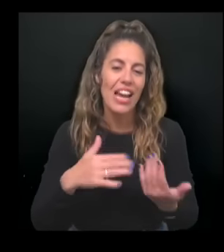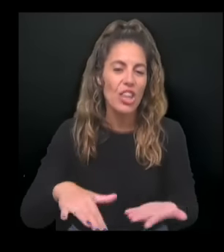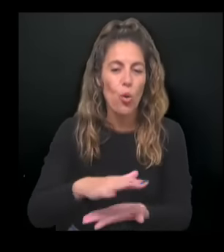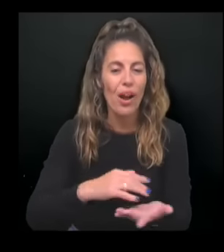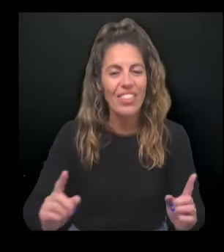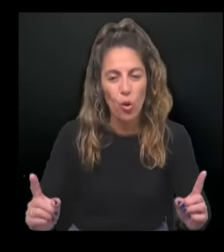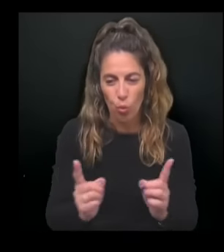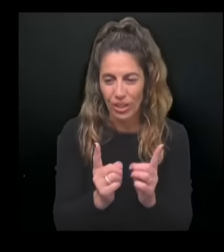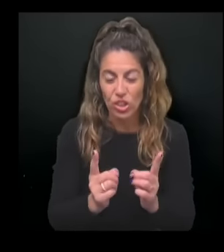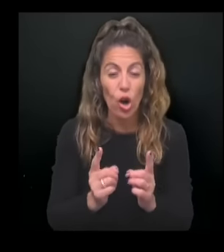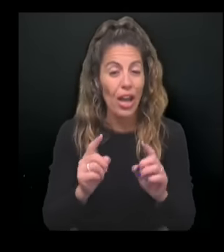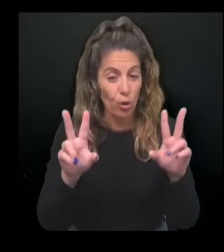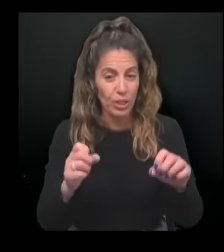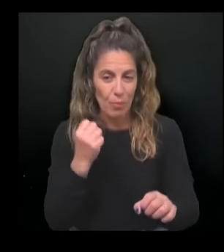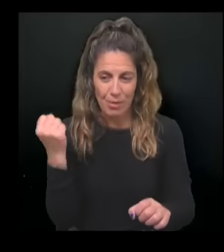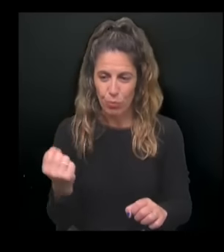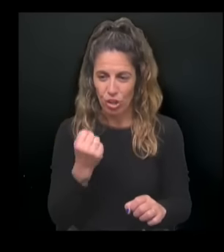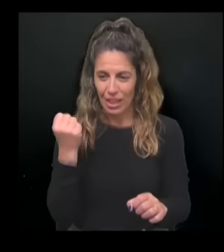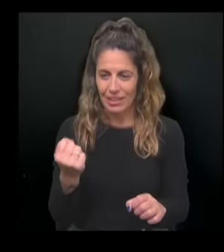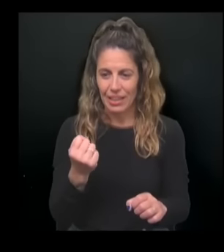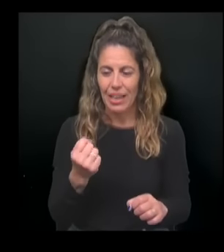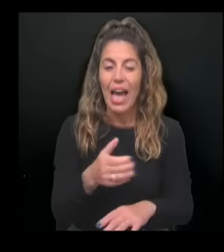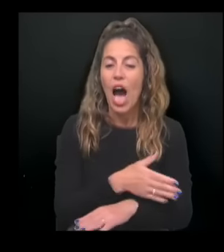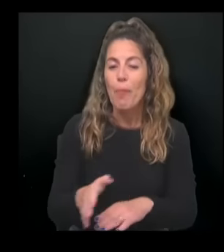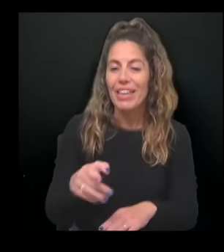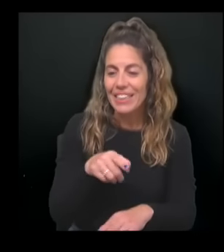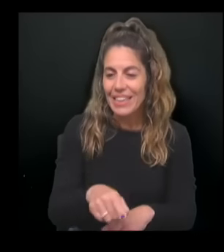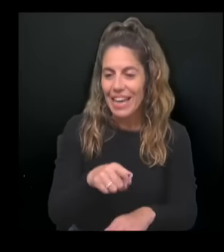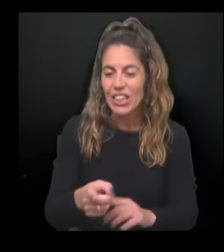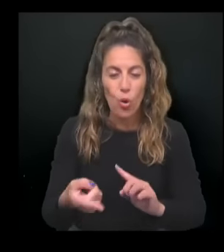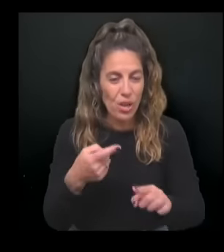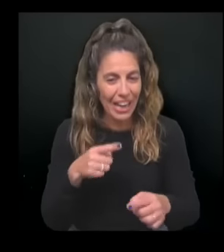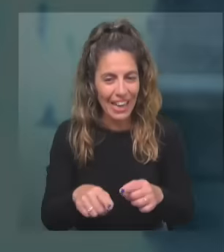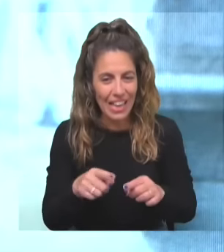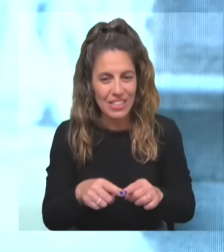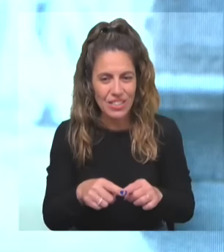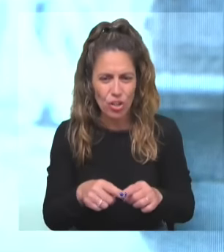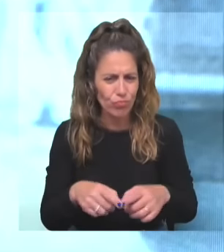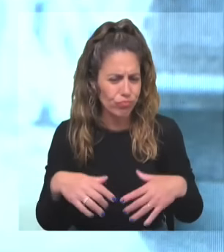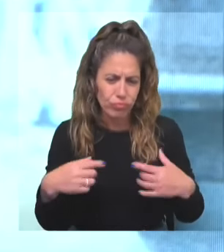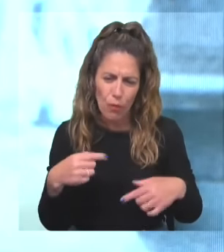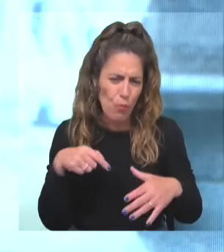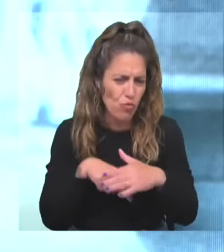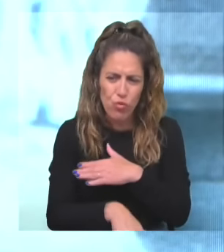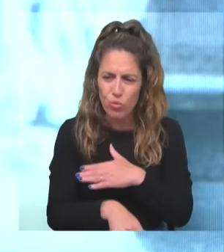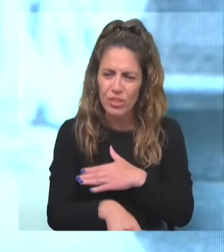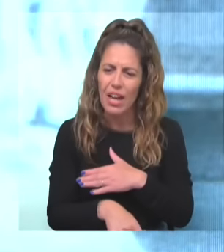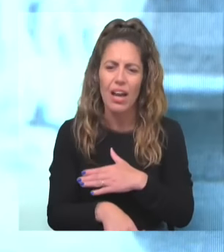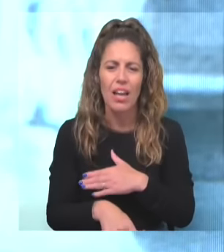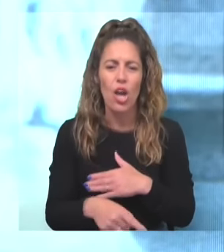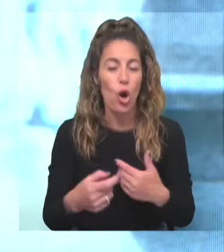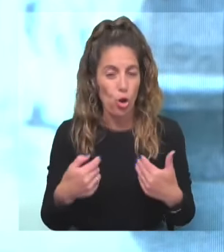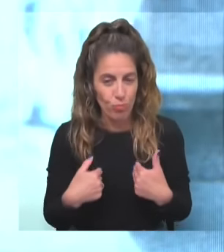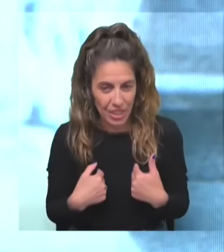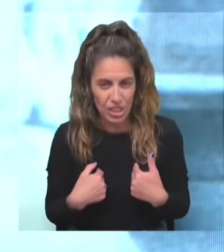tema importante. Y a partir de ahí una relación entrañable tanto